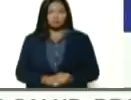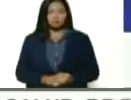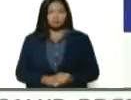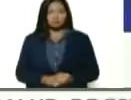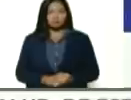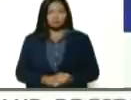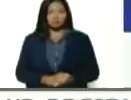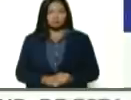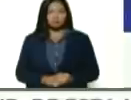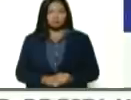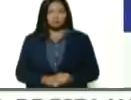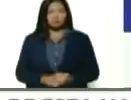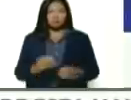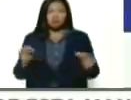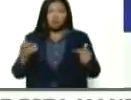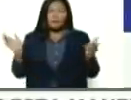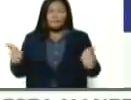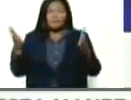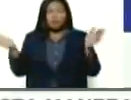motivar